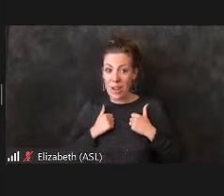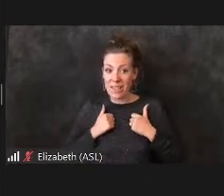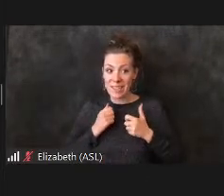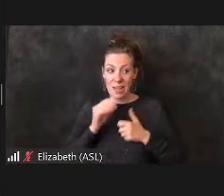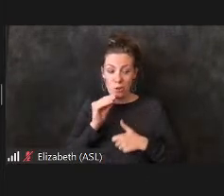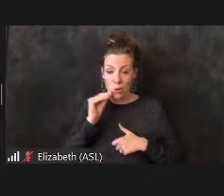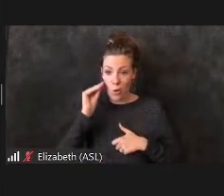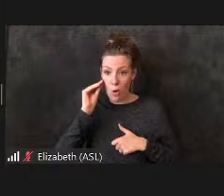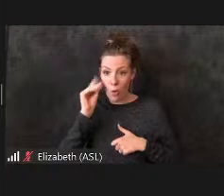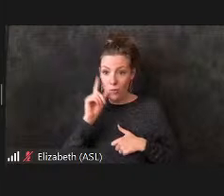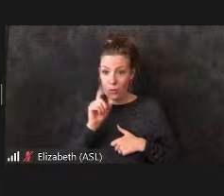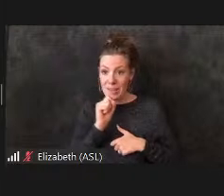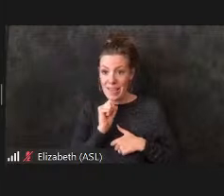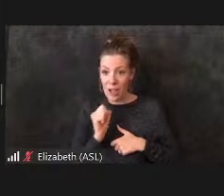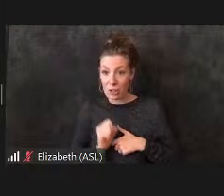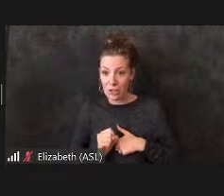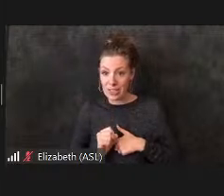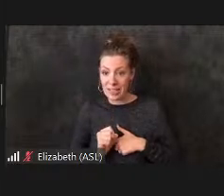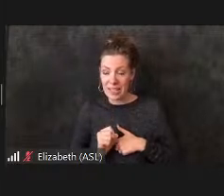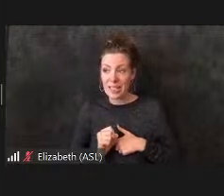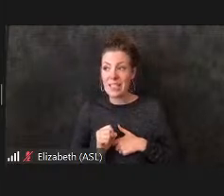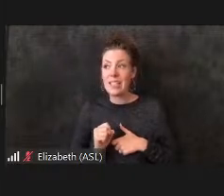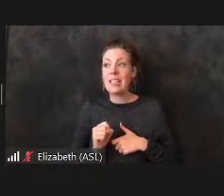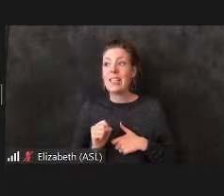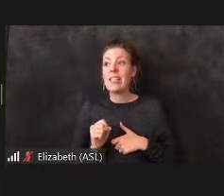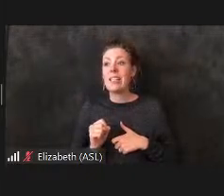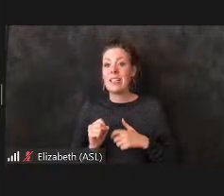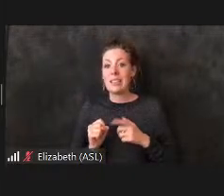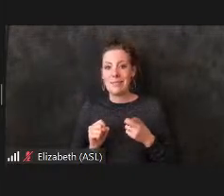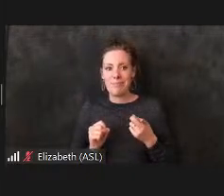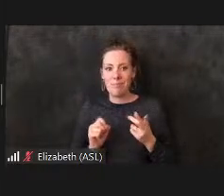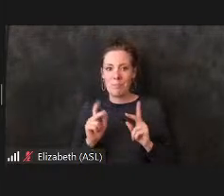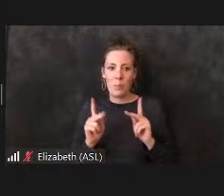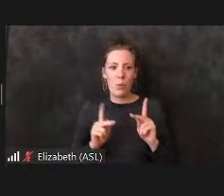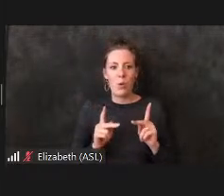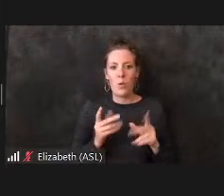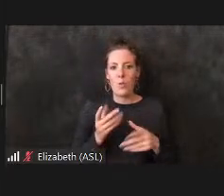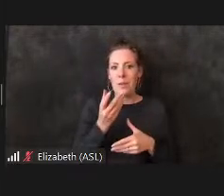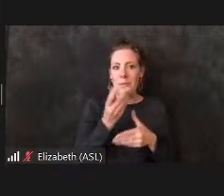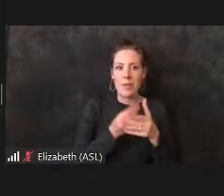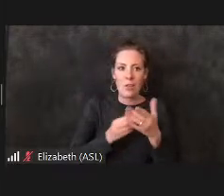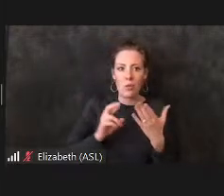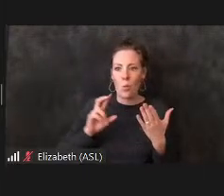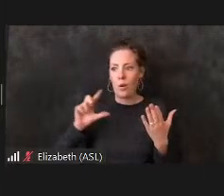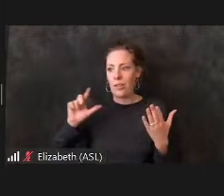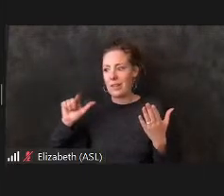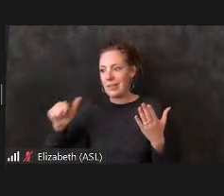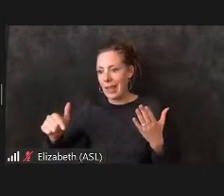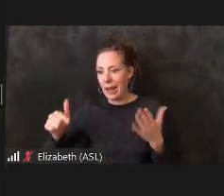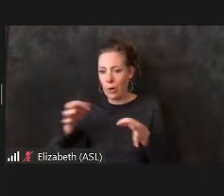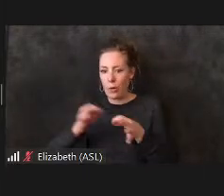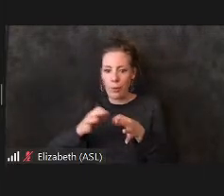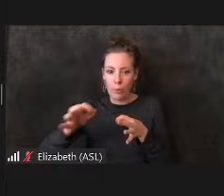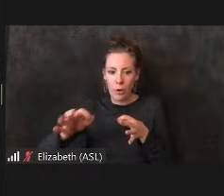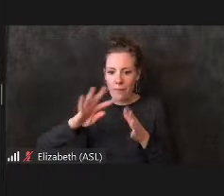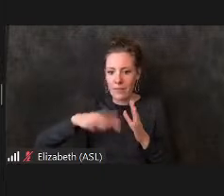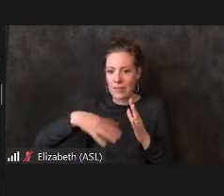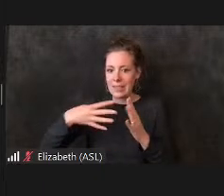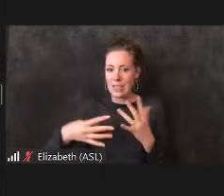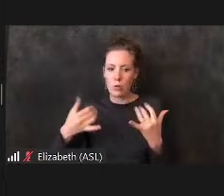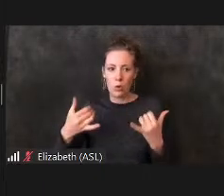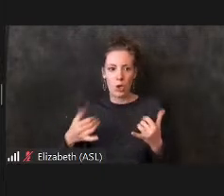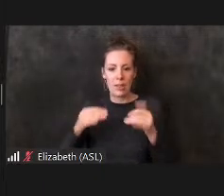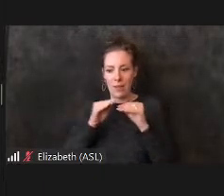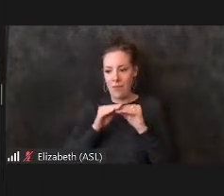Para asegurar de que los que están cuidando en este tipo de cuidados de residencias donde tienen